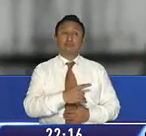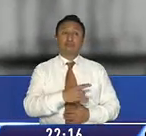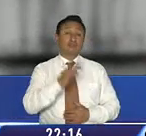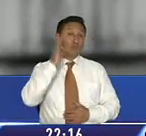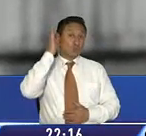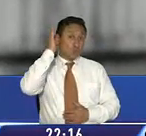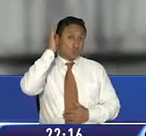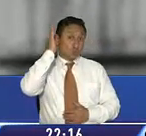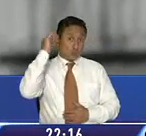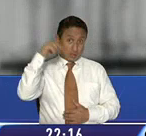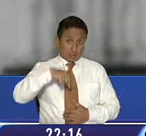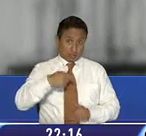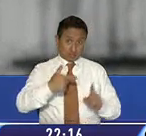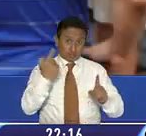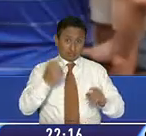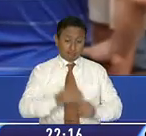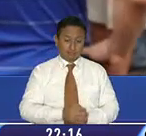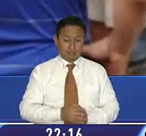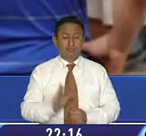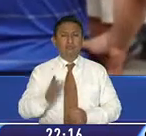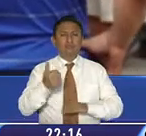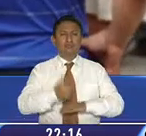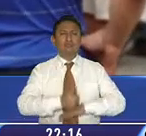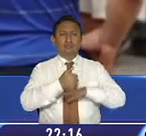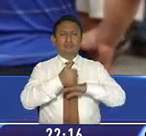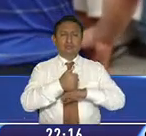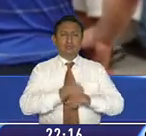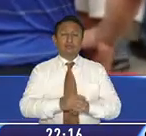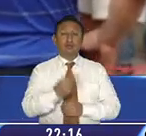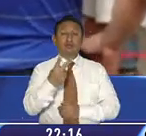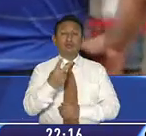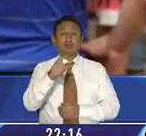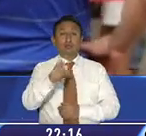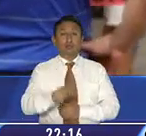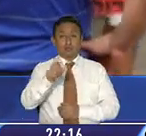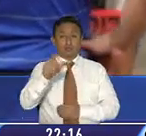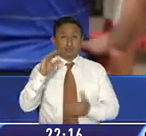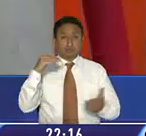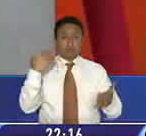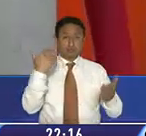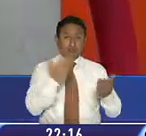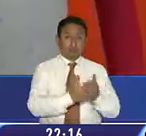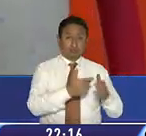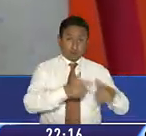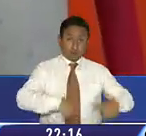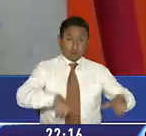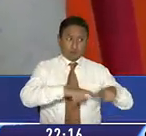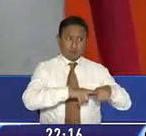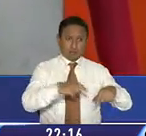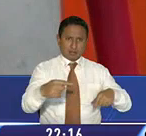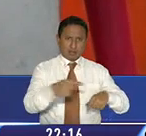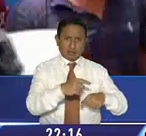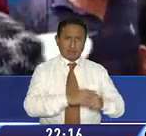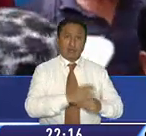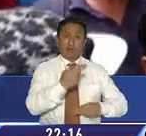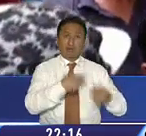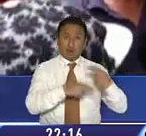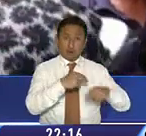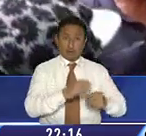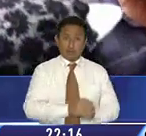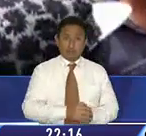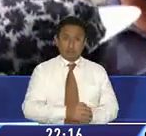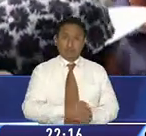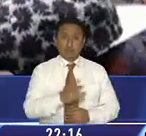a la señora que se encuentra acá. Según lo que dicen autoridades de seguridad, dos sujetos llegaron hasta donde se encontraba la víctima. En su negocio, cuando